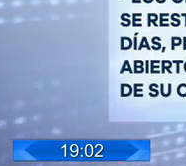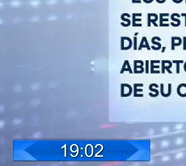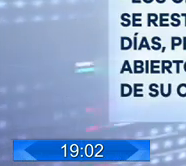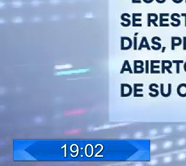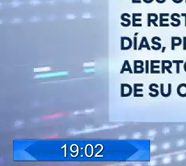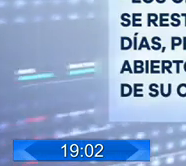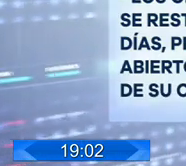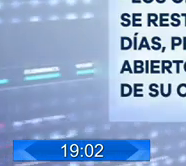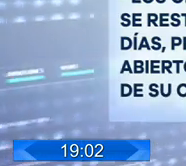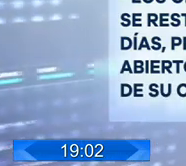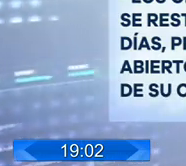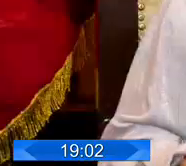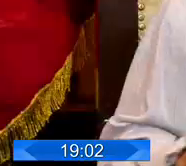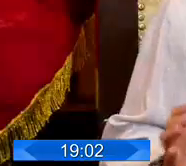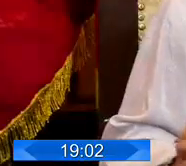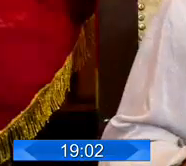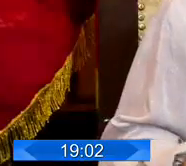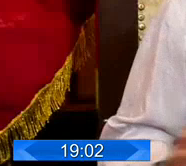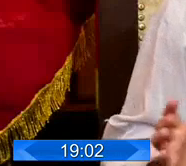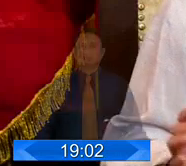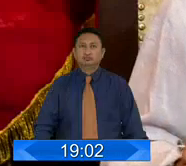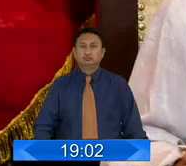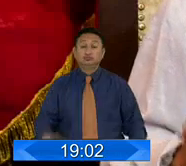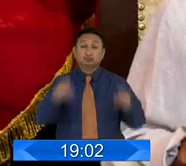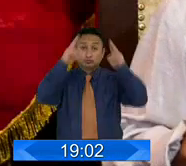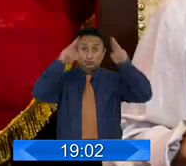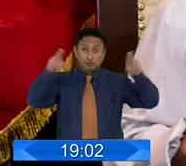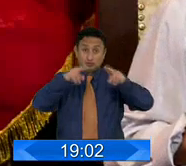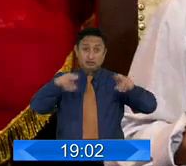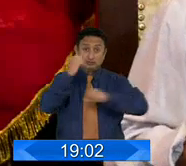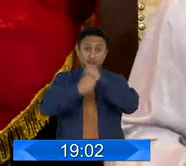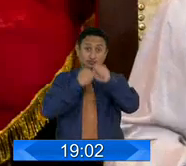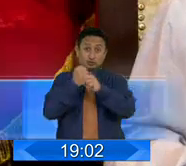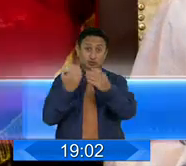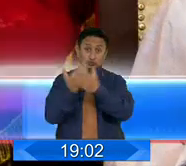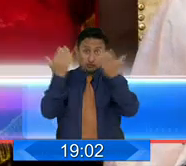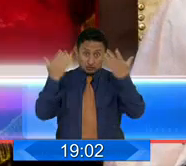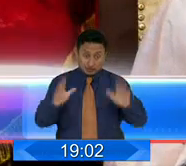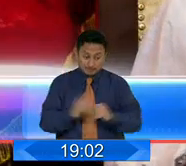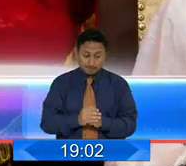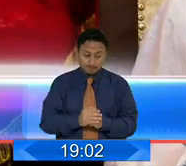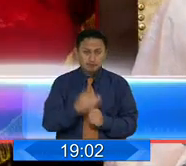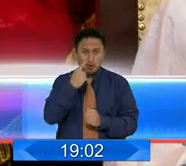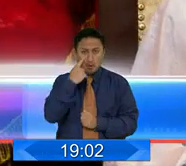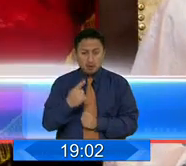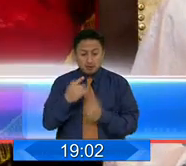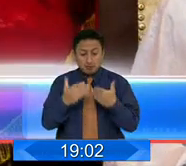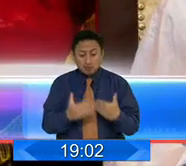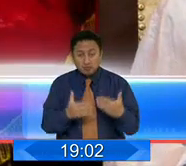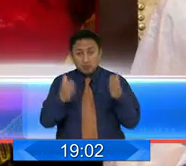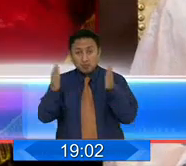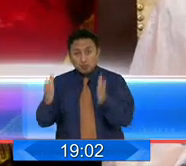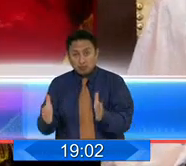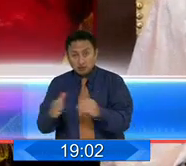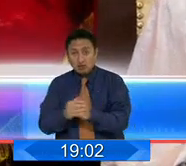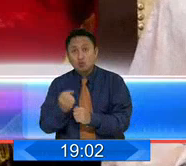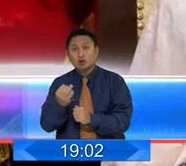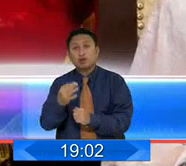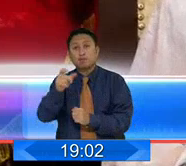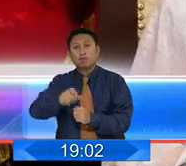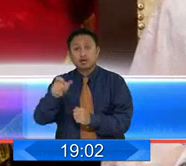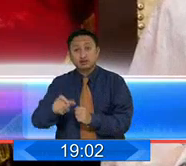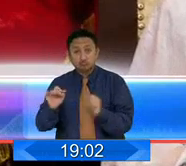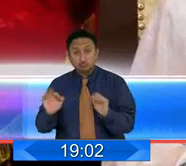las 22 horas. Pasó Navidad, pasó Año Nuevo, vamos a ver qué comportamiento tienen afluencia de gente y en aglomeraciones la